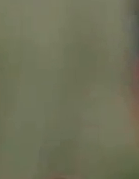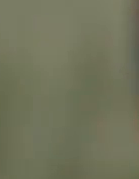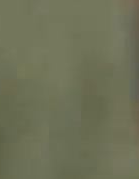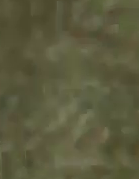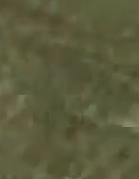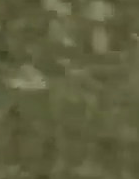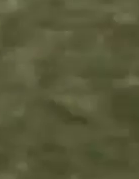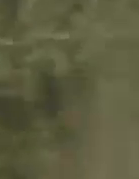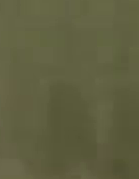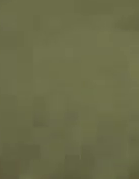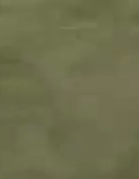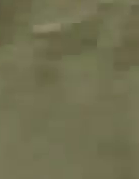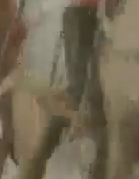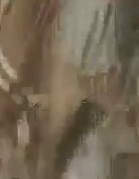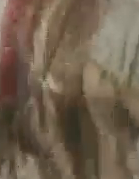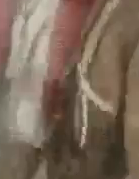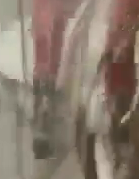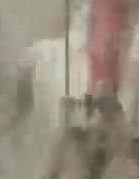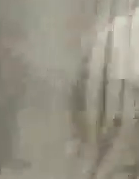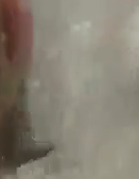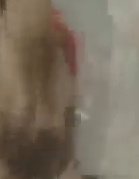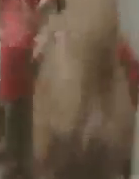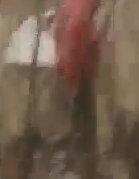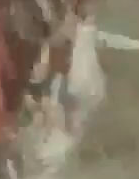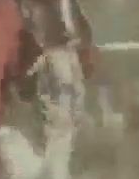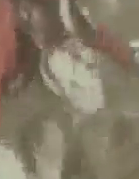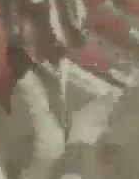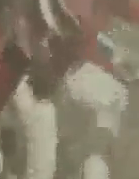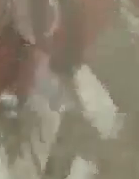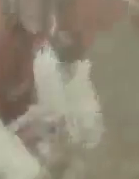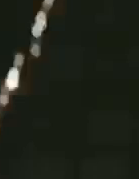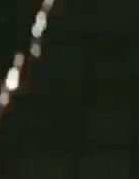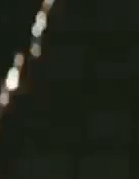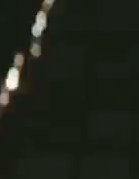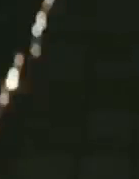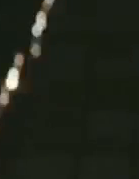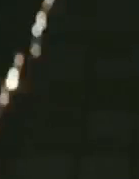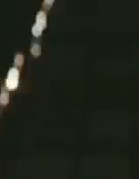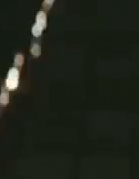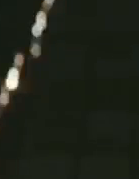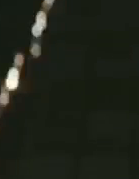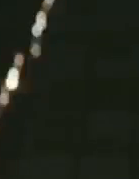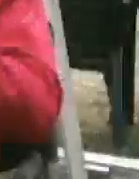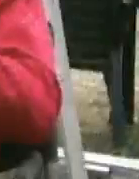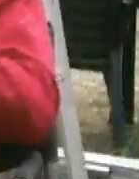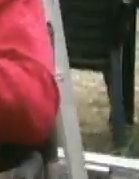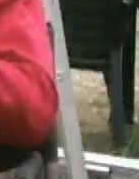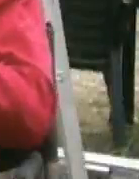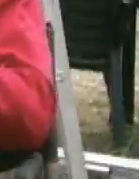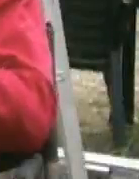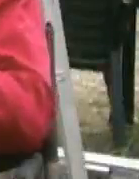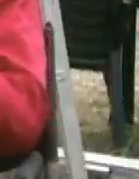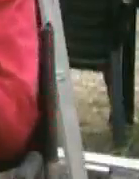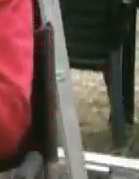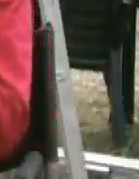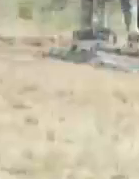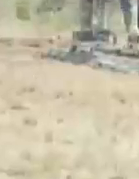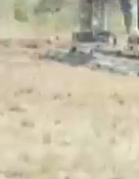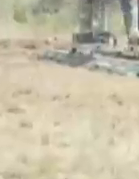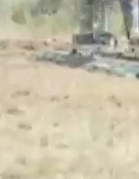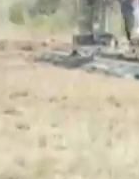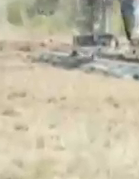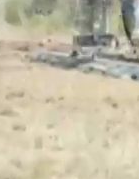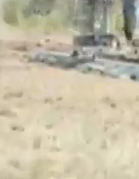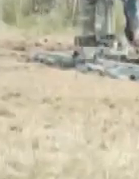circunstancias y de muchas aventuras y de muchas vicisitudes, van a desembocar en Carabobo. Estos personajes que son capaces de dar